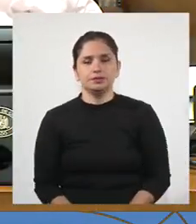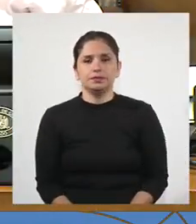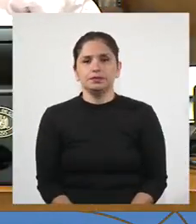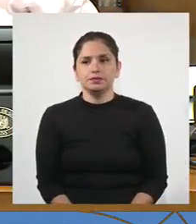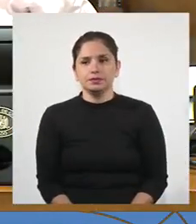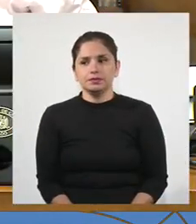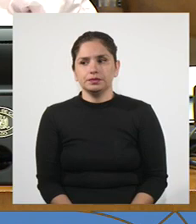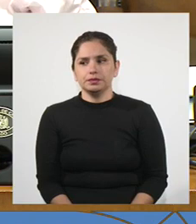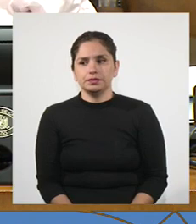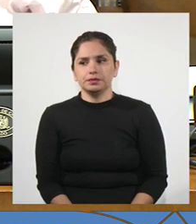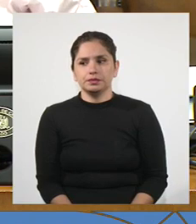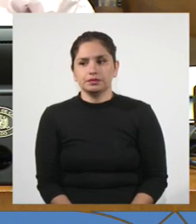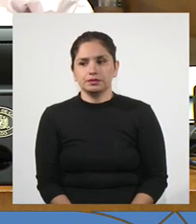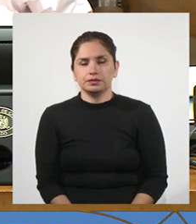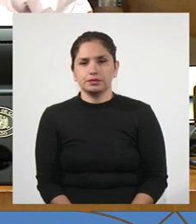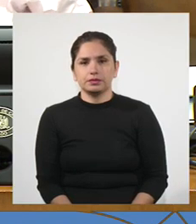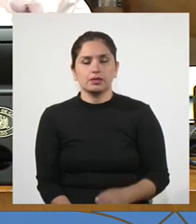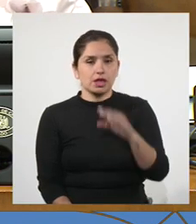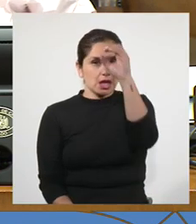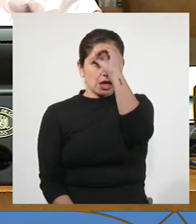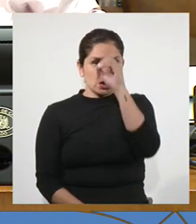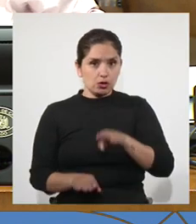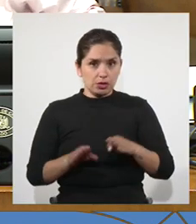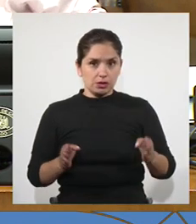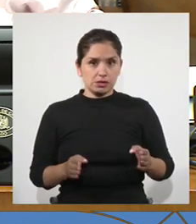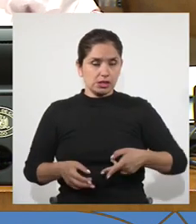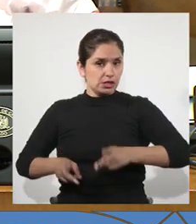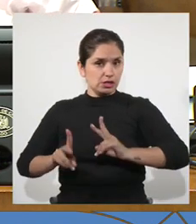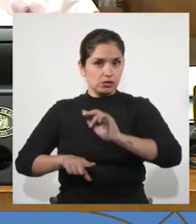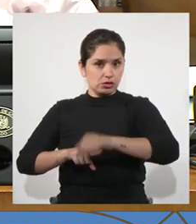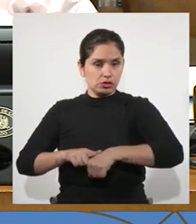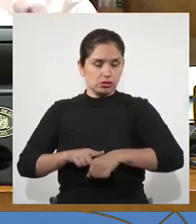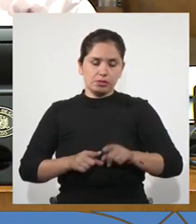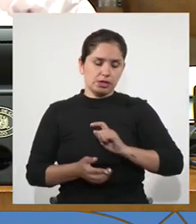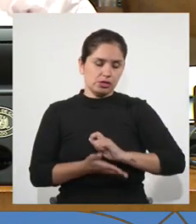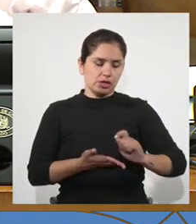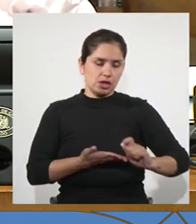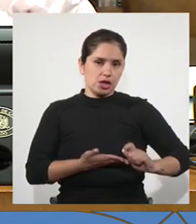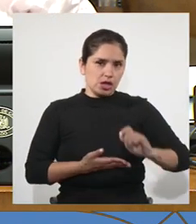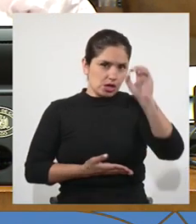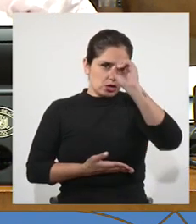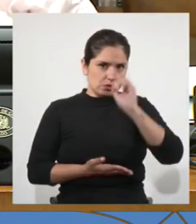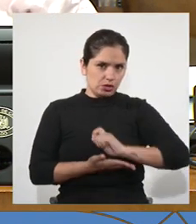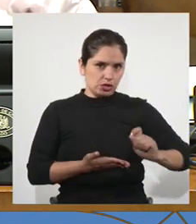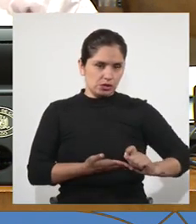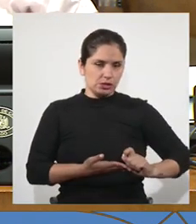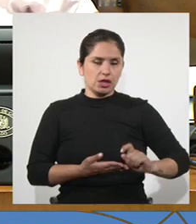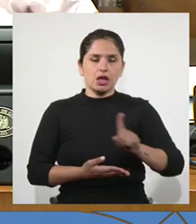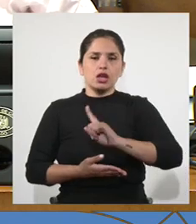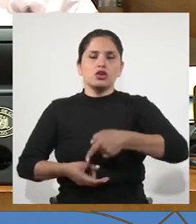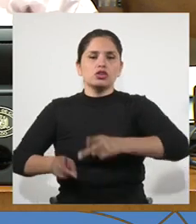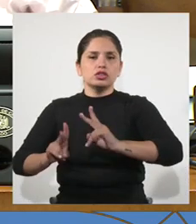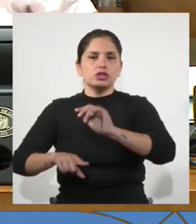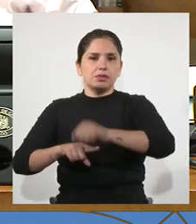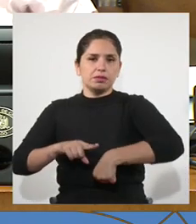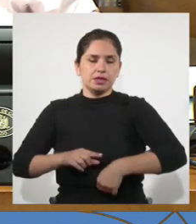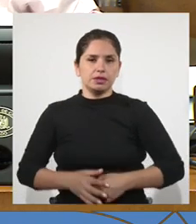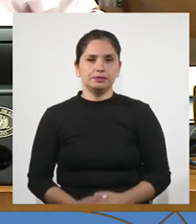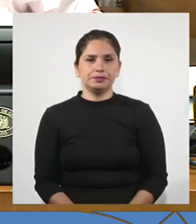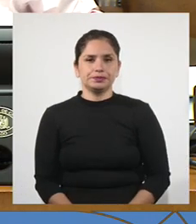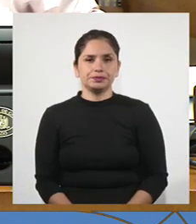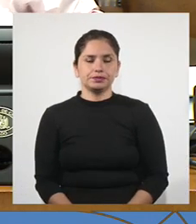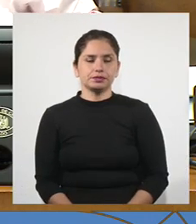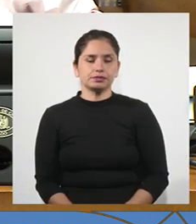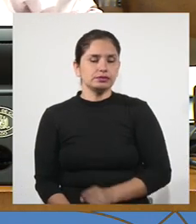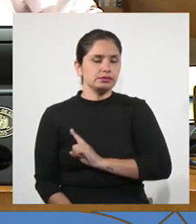Bien, la opinión de la mesa es que inadmisible, de la Secretaría, perdón, que la mesa ha refrendado. Es